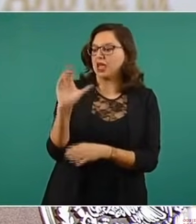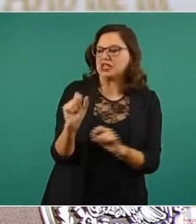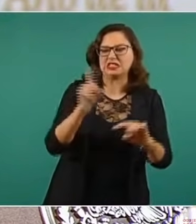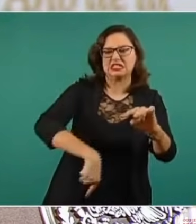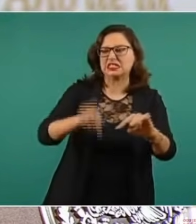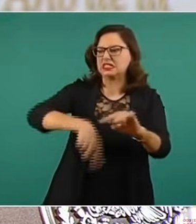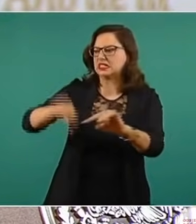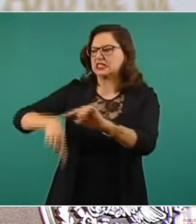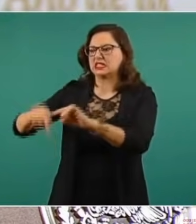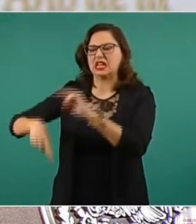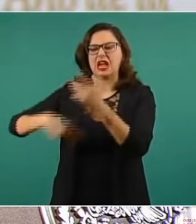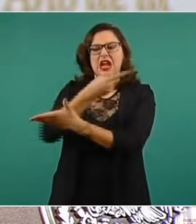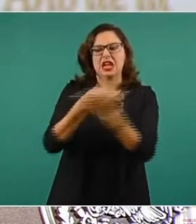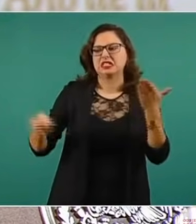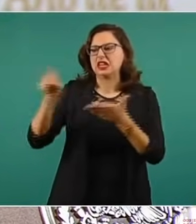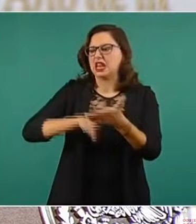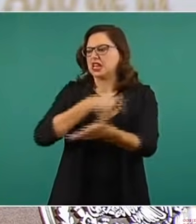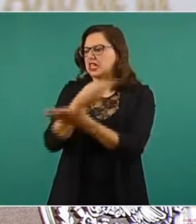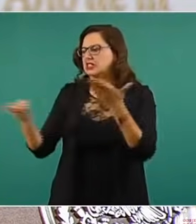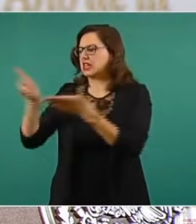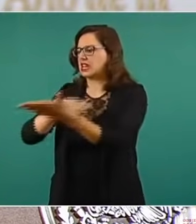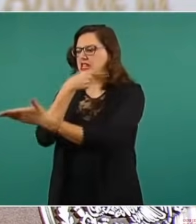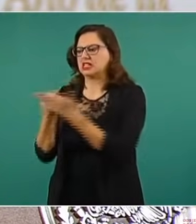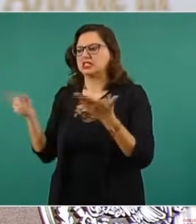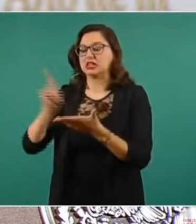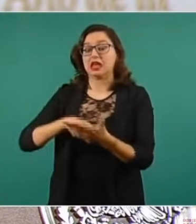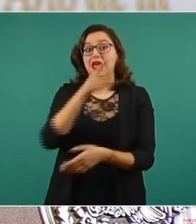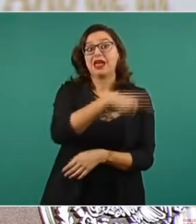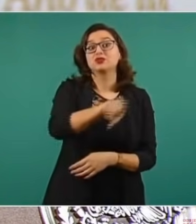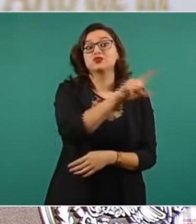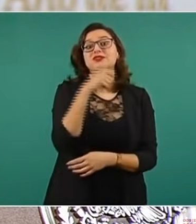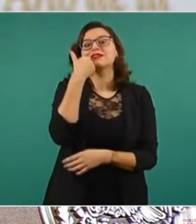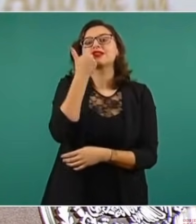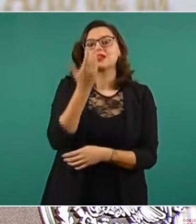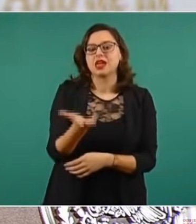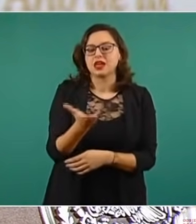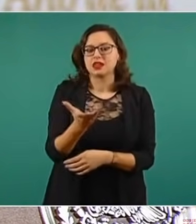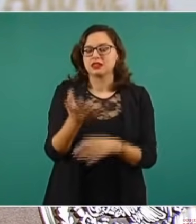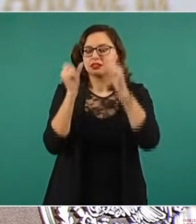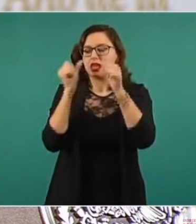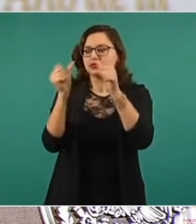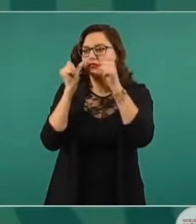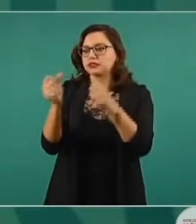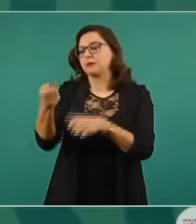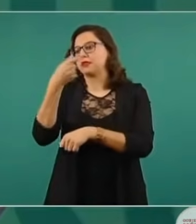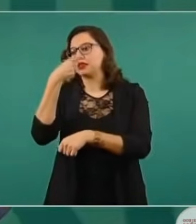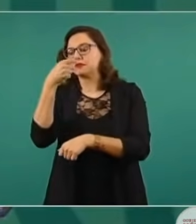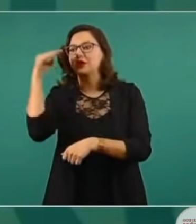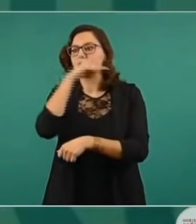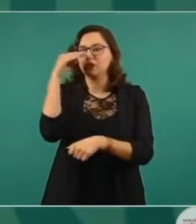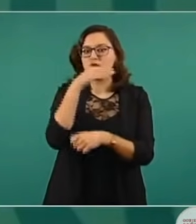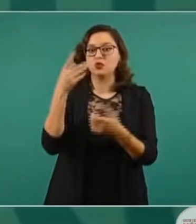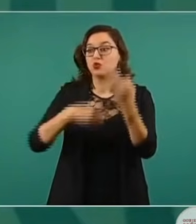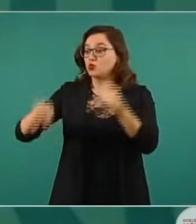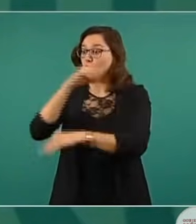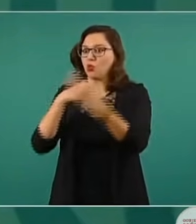becas para estudiantes de familias pobres, la atención médica, los medicamentos gratuitos, porque